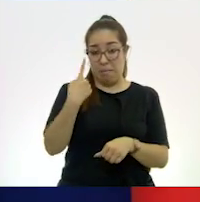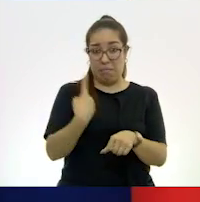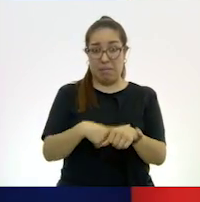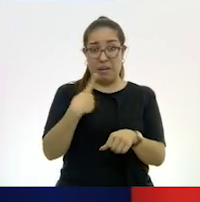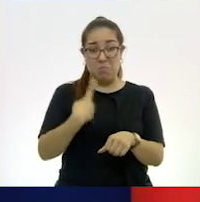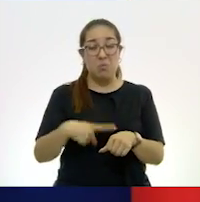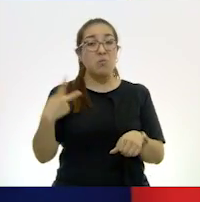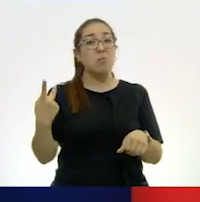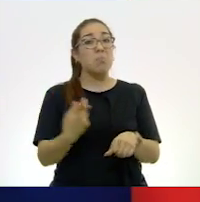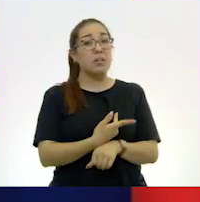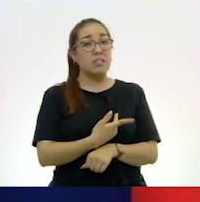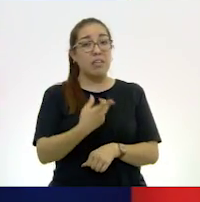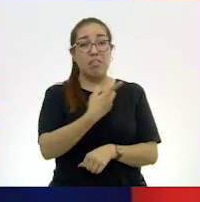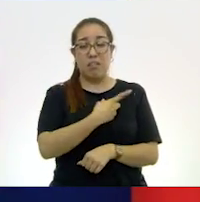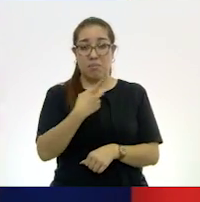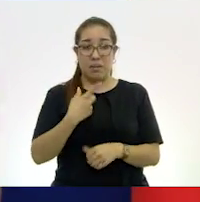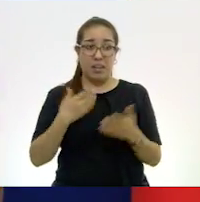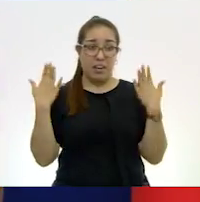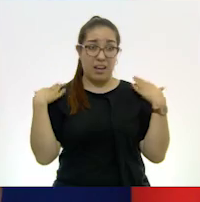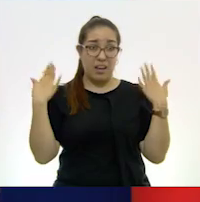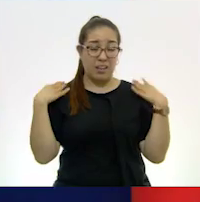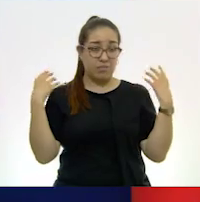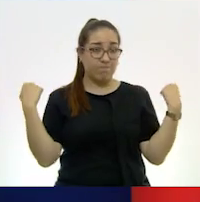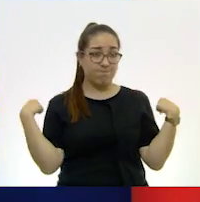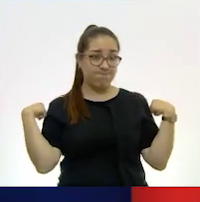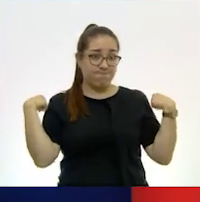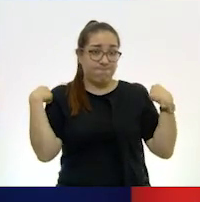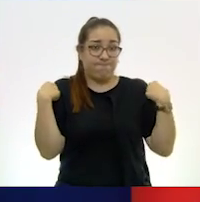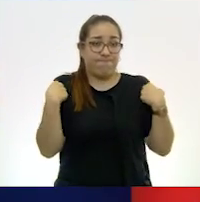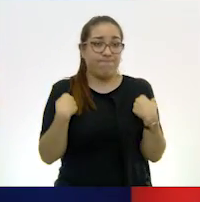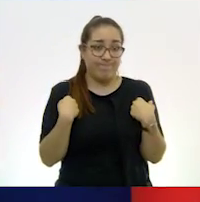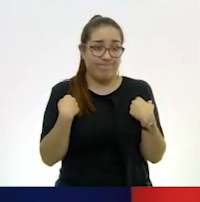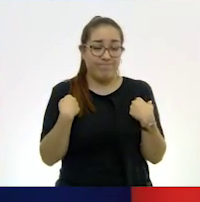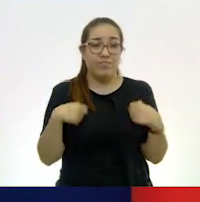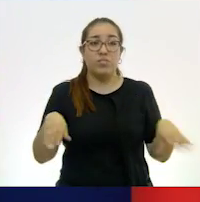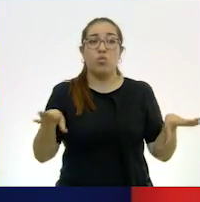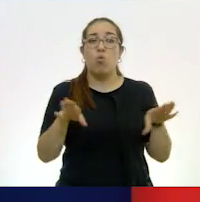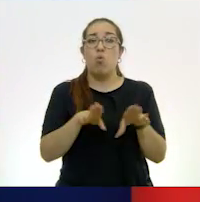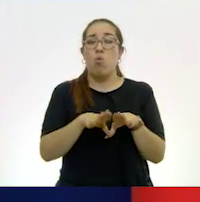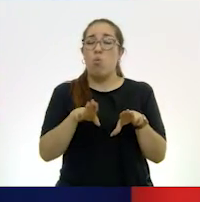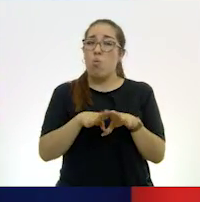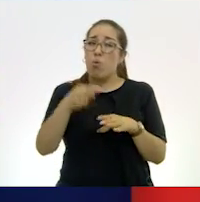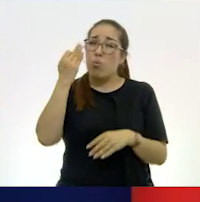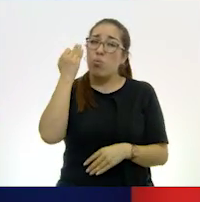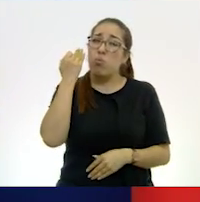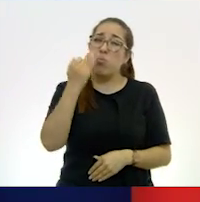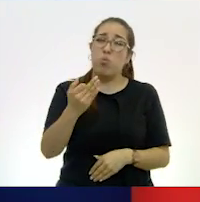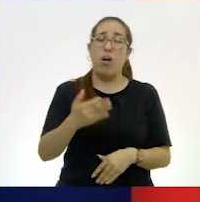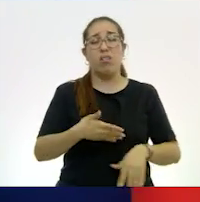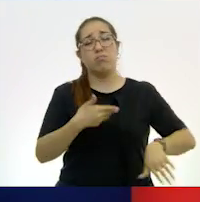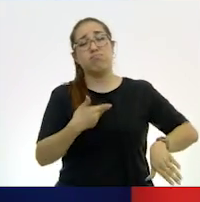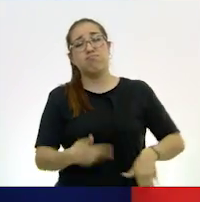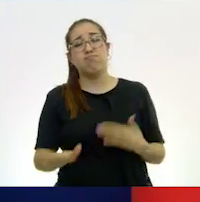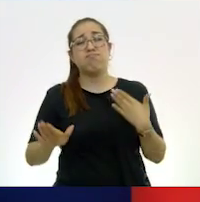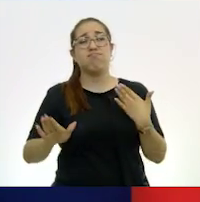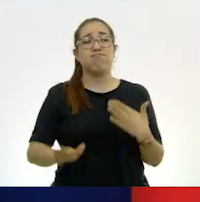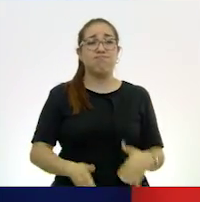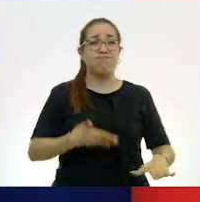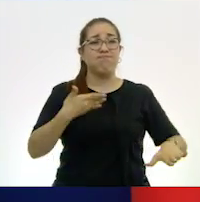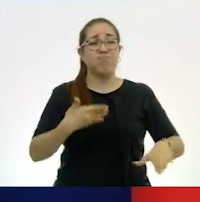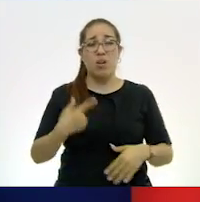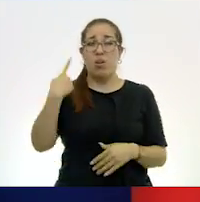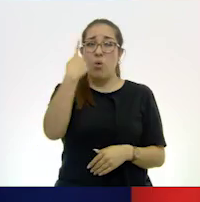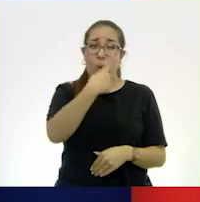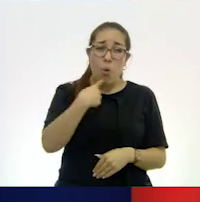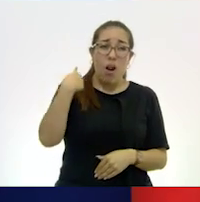estos tenían que cargarlos en su espalda con una silla de tule y caminar varias horas para llegar a